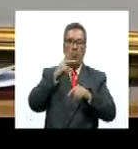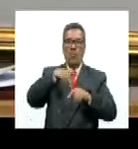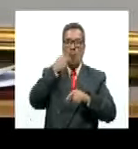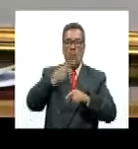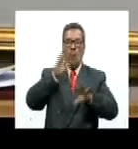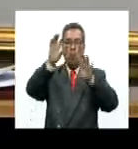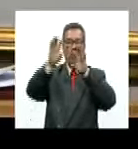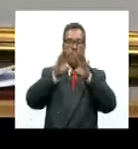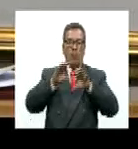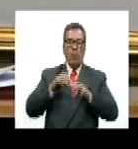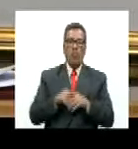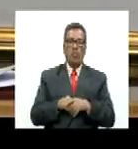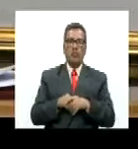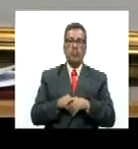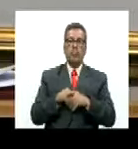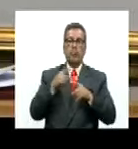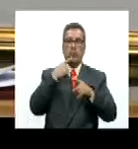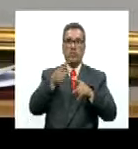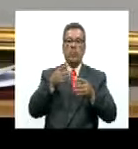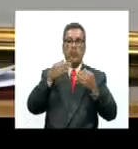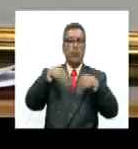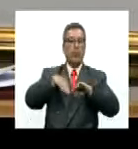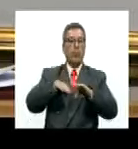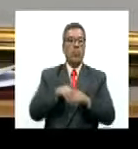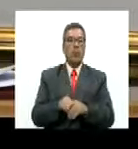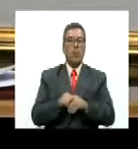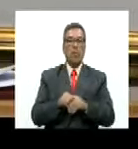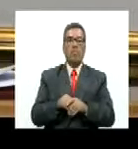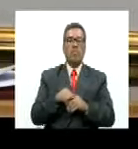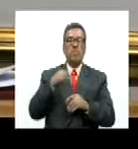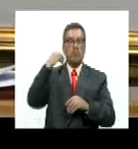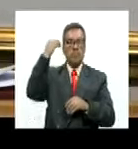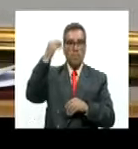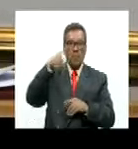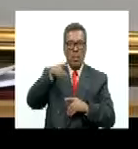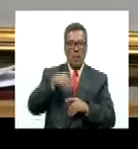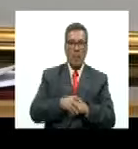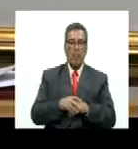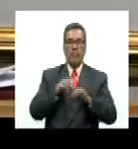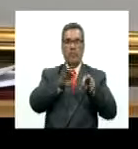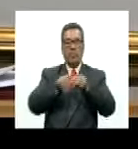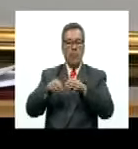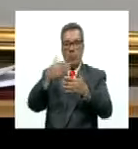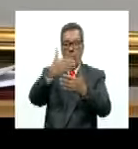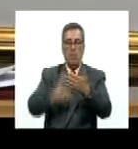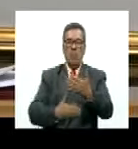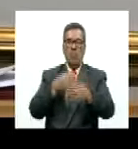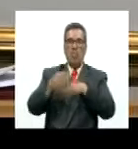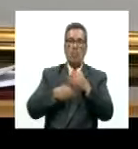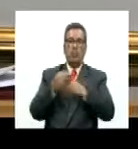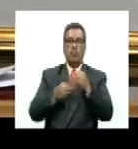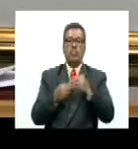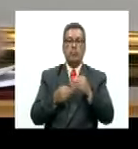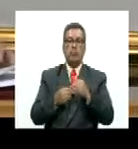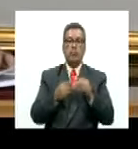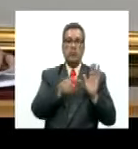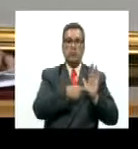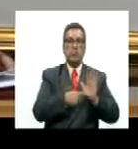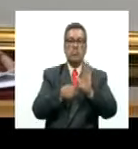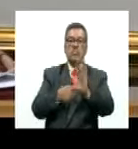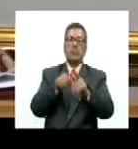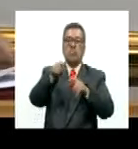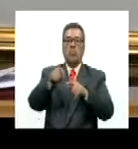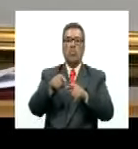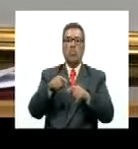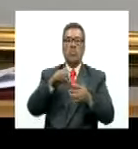Política Exterior, Soberanía e Integración a los fines de elaboración del informe correspondiente para que sea presentado a